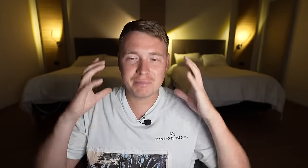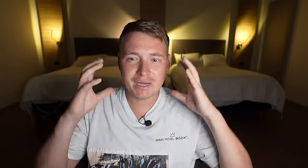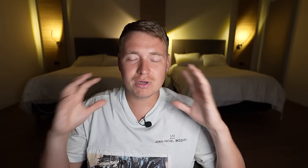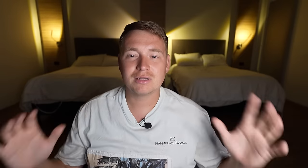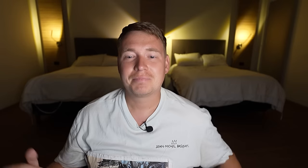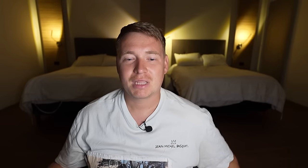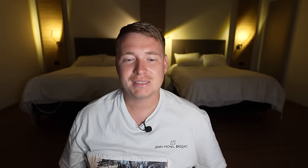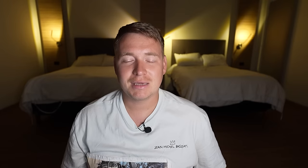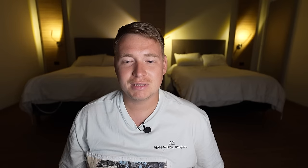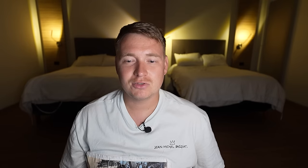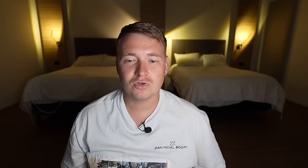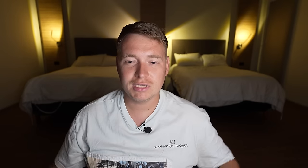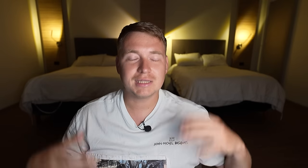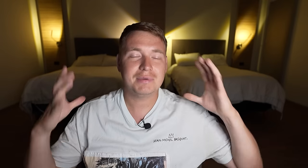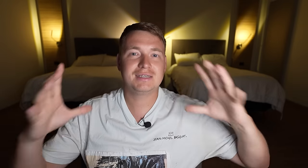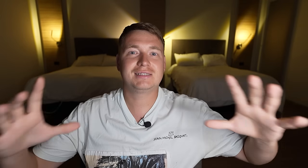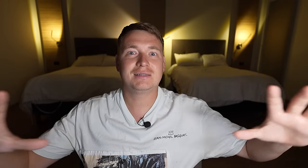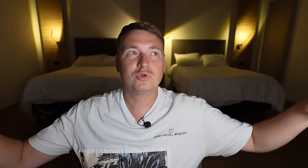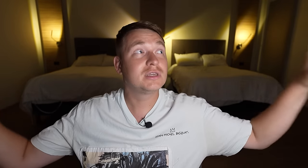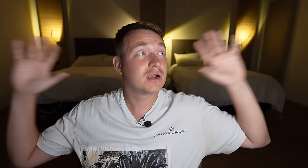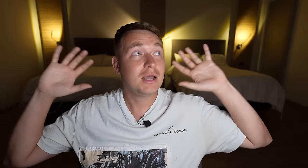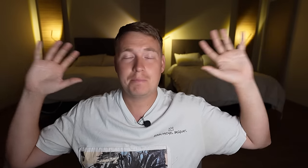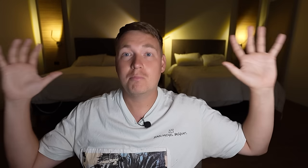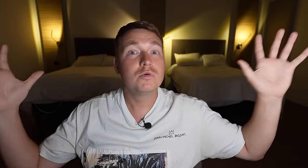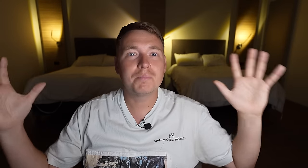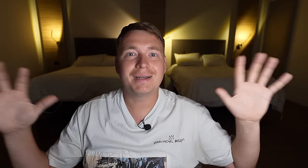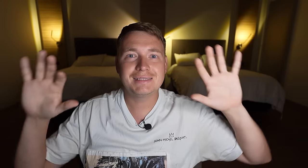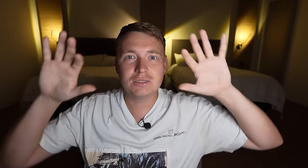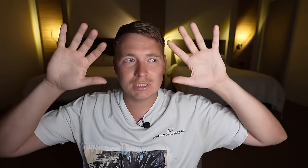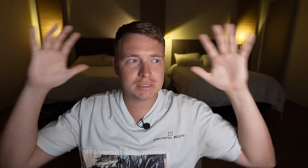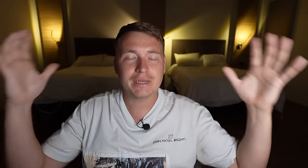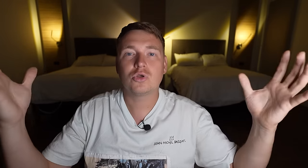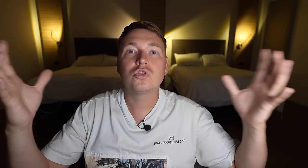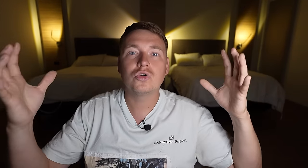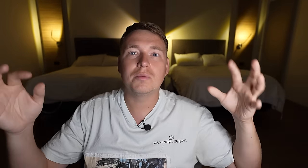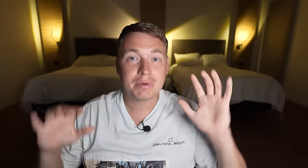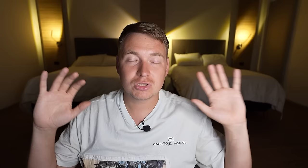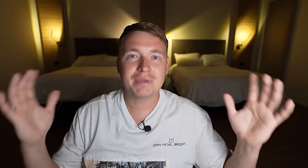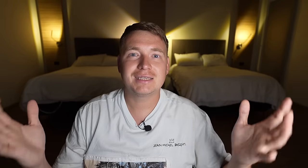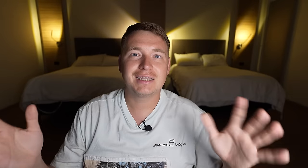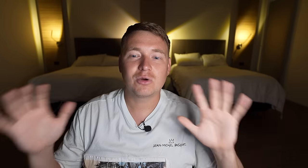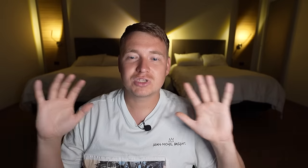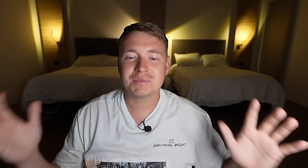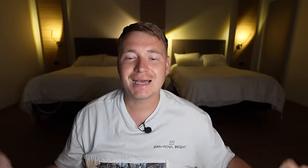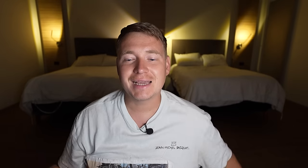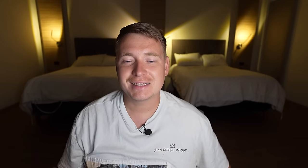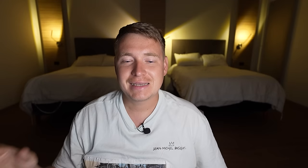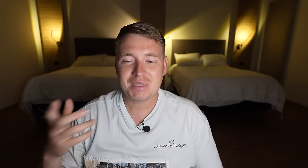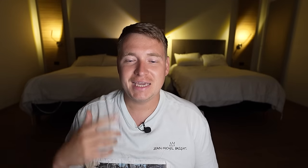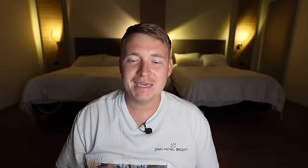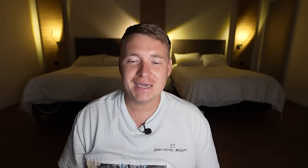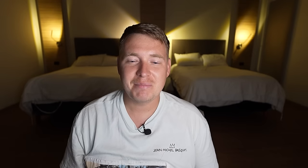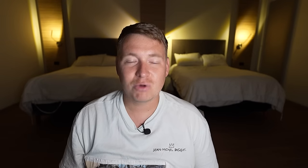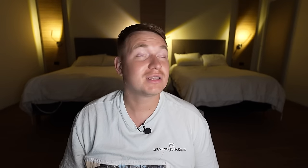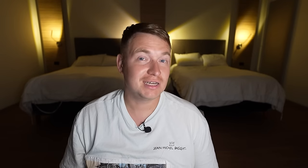palabra me recuerda esta habitación y también este Burger muy muy parecido es redondo pero también tiene cosas metálicas